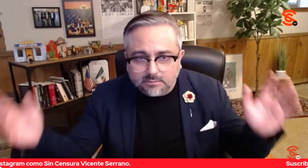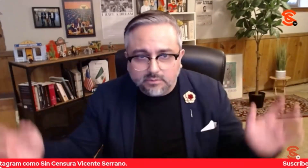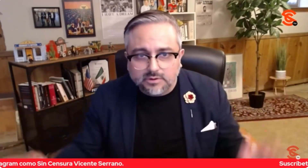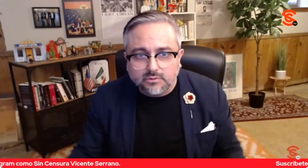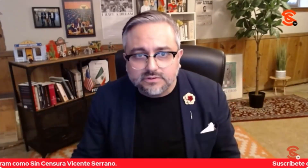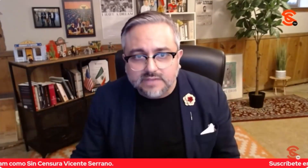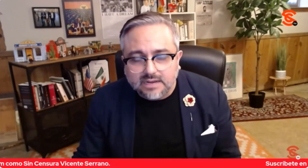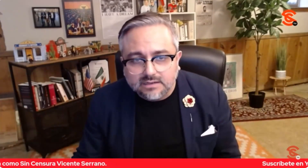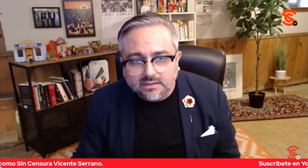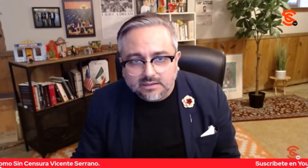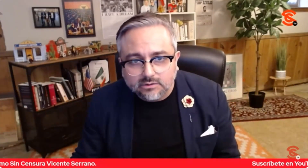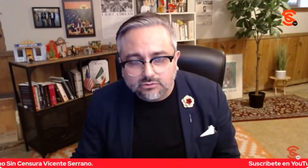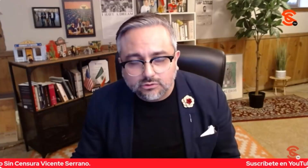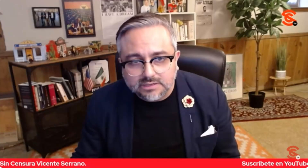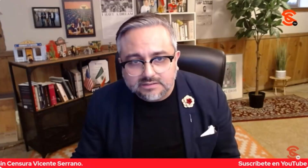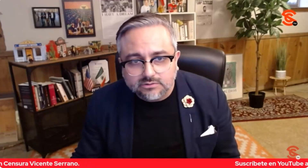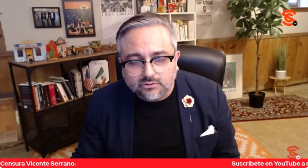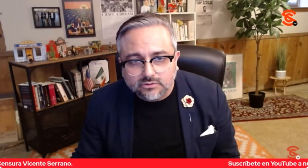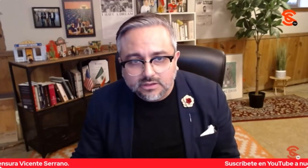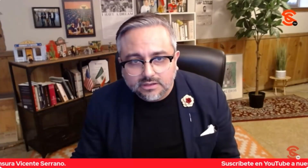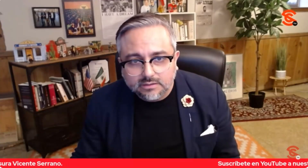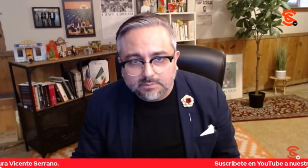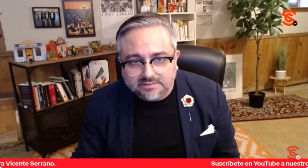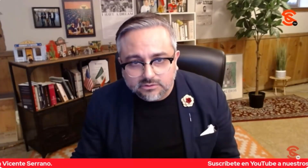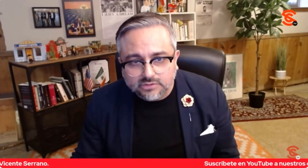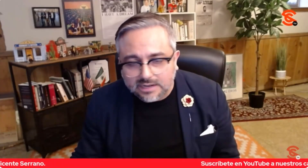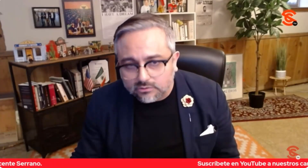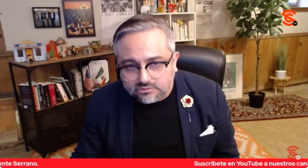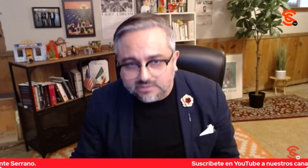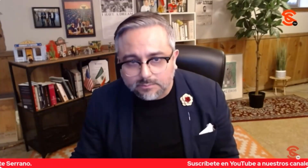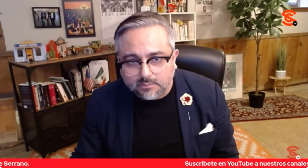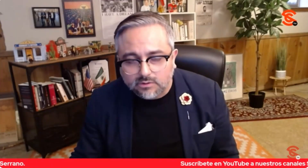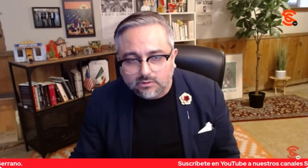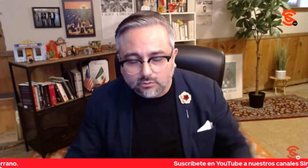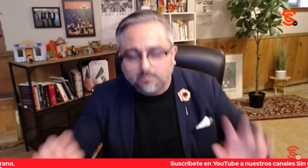más, el Poder Judicial y nuestros ministros pasándose a la justicia por el arco del triunfo.